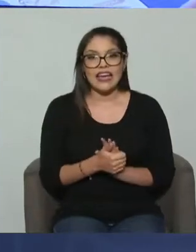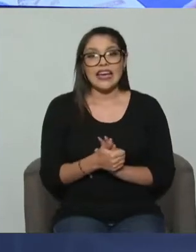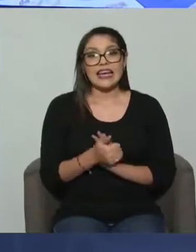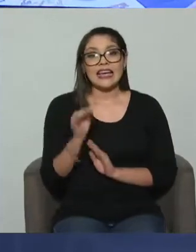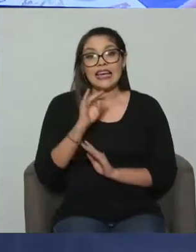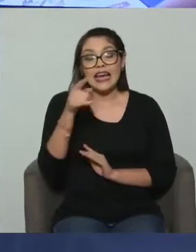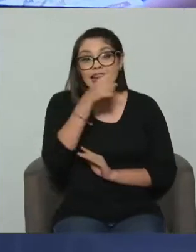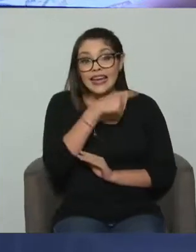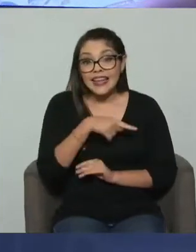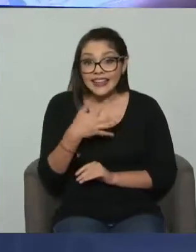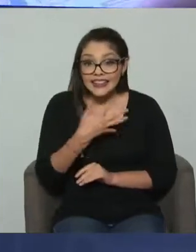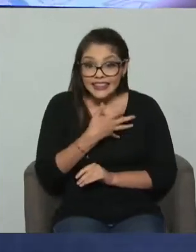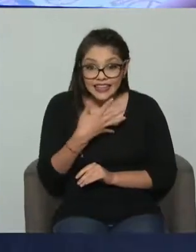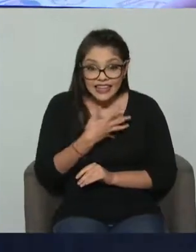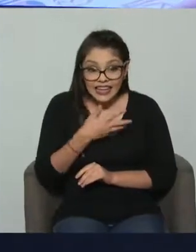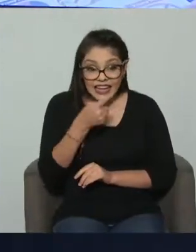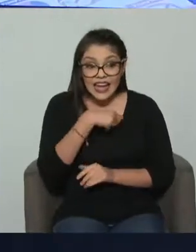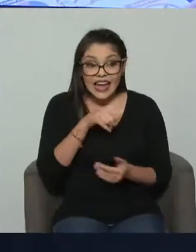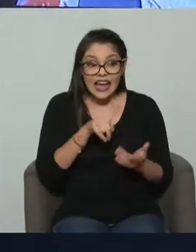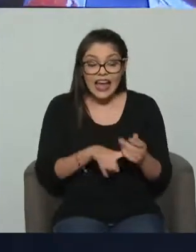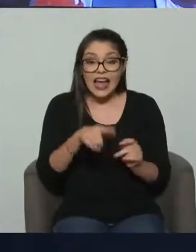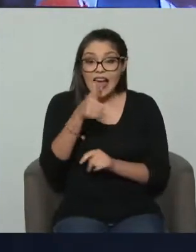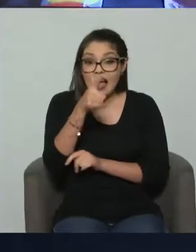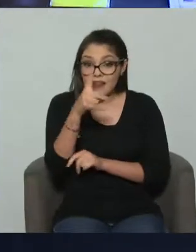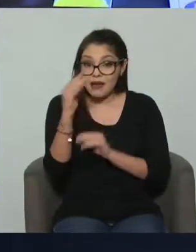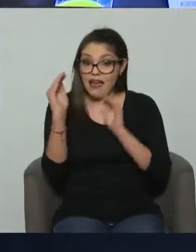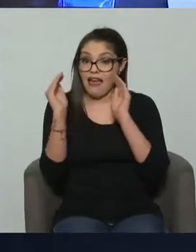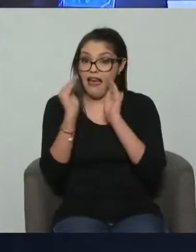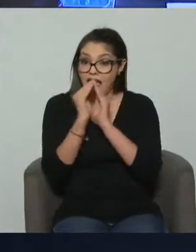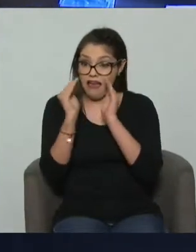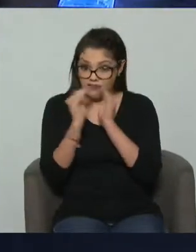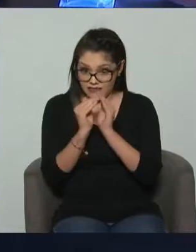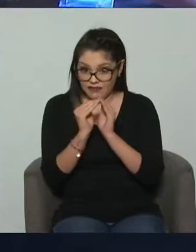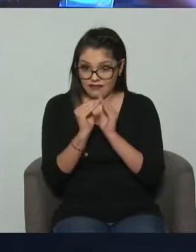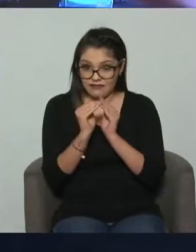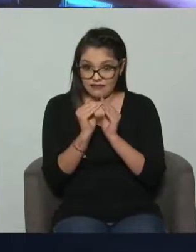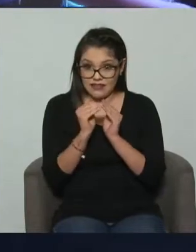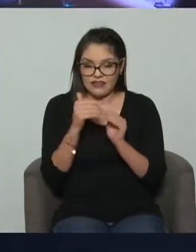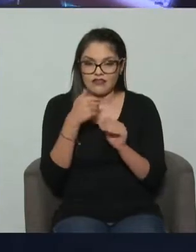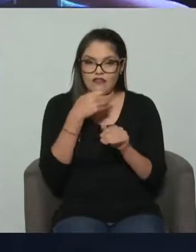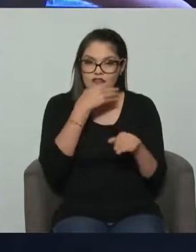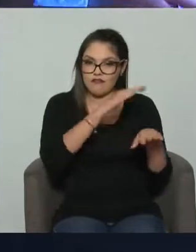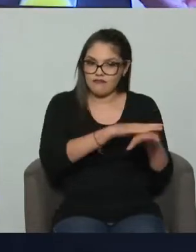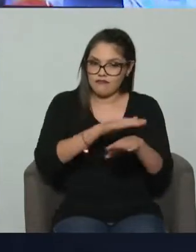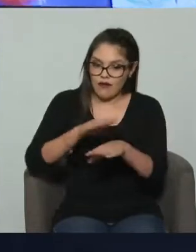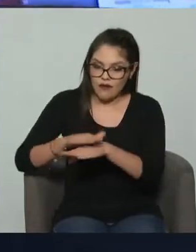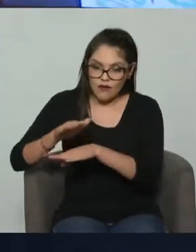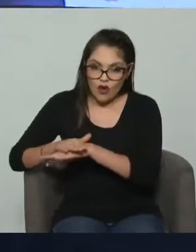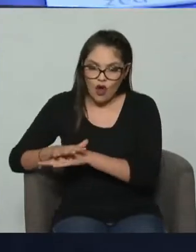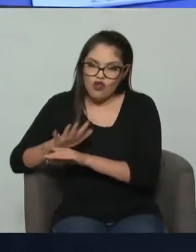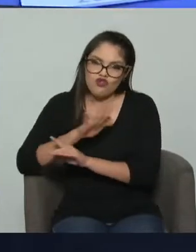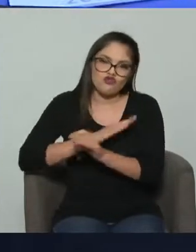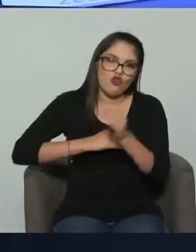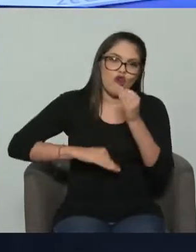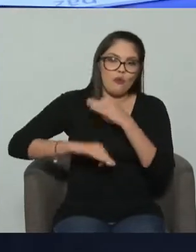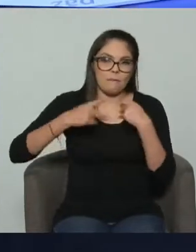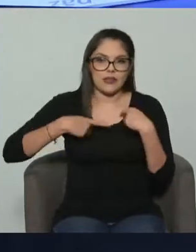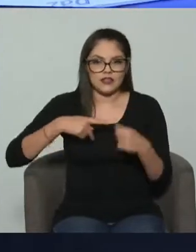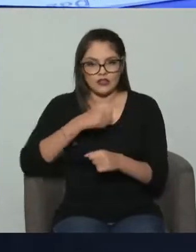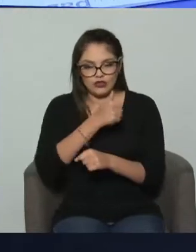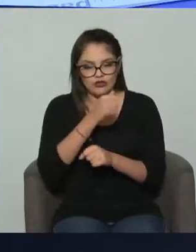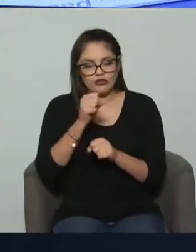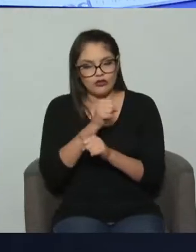va el padre caminando con el hijo y le dice: hijo, ten mucho cuidado por dónde caminas. Y el hijo le